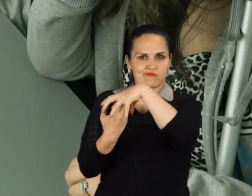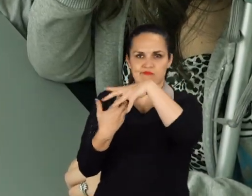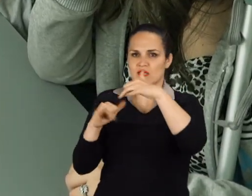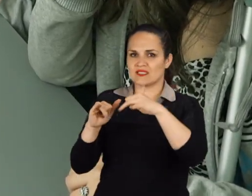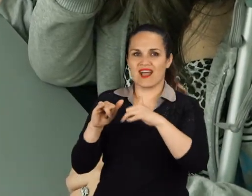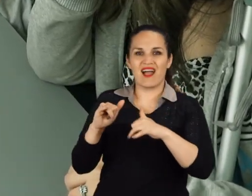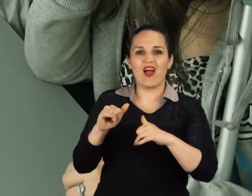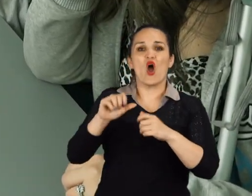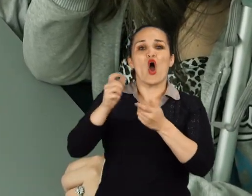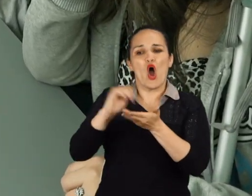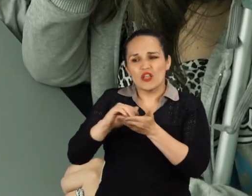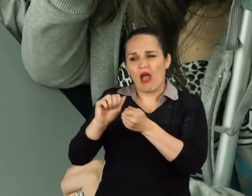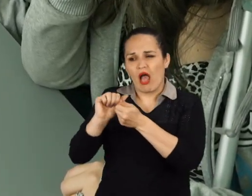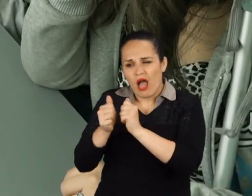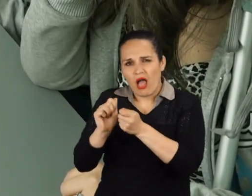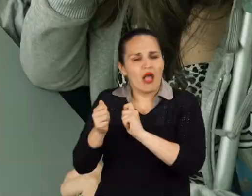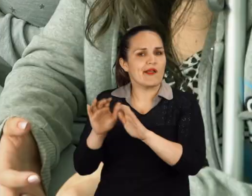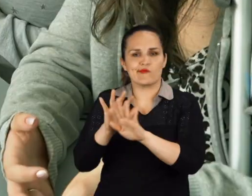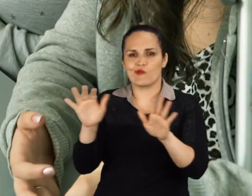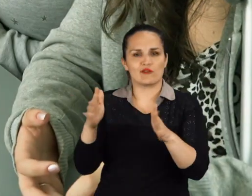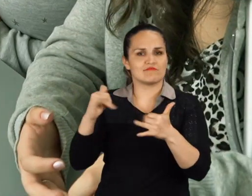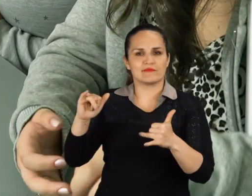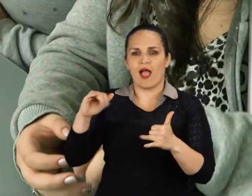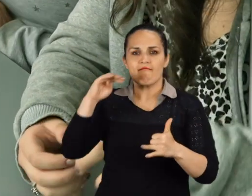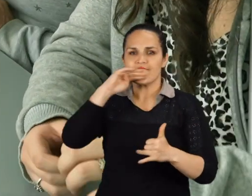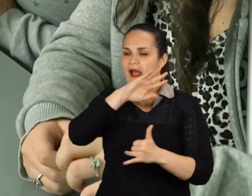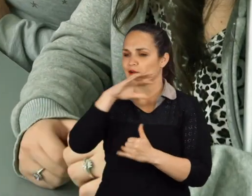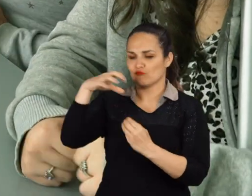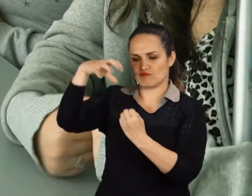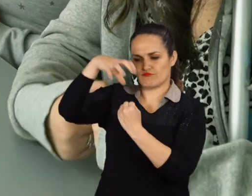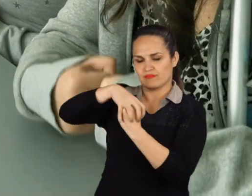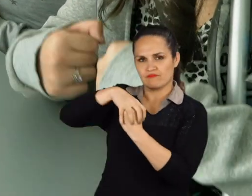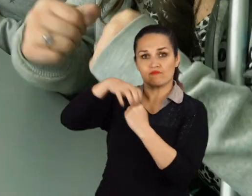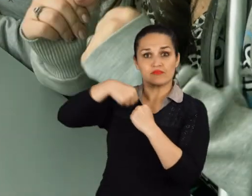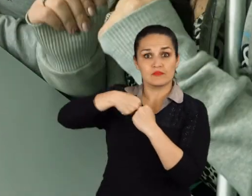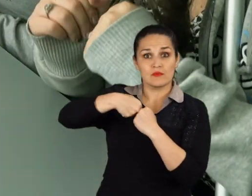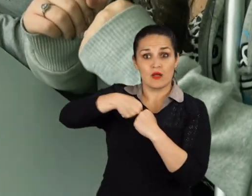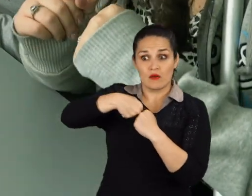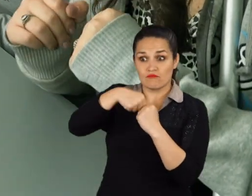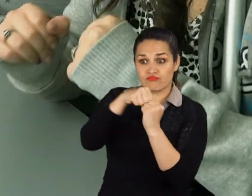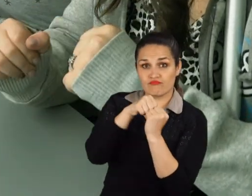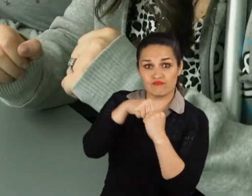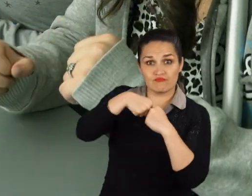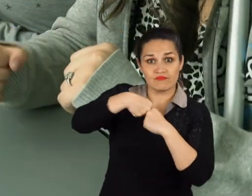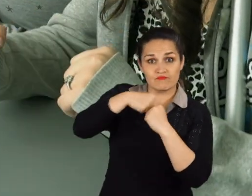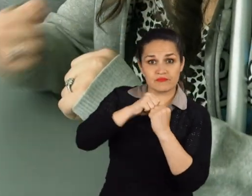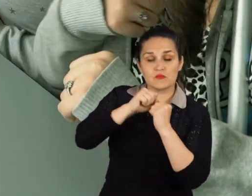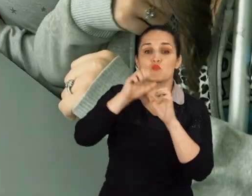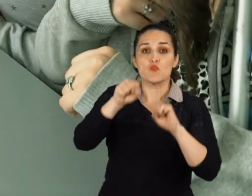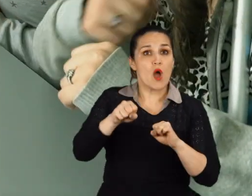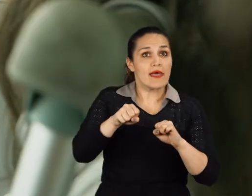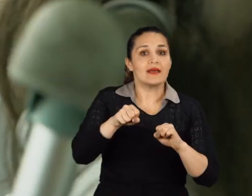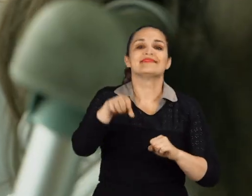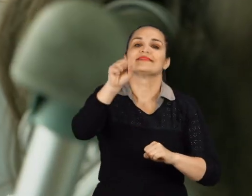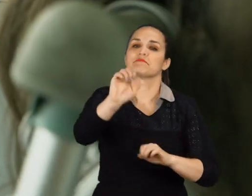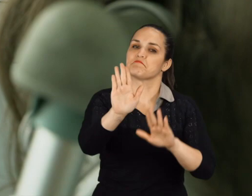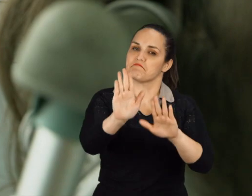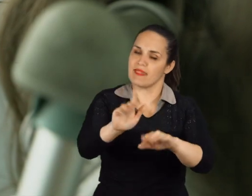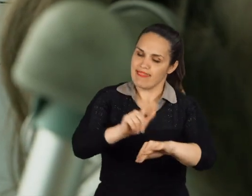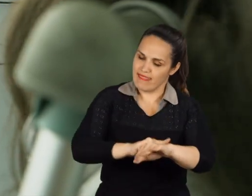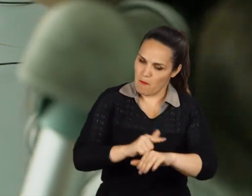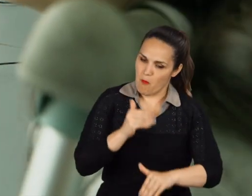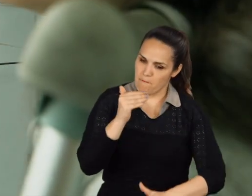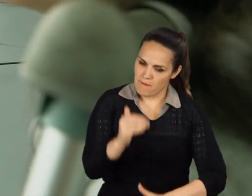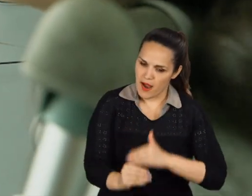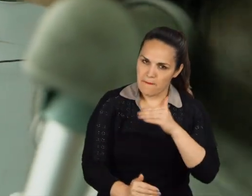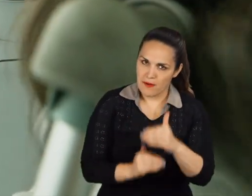preservarlo ni integrarlo a ningún otro implante. Sí, sí. Quedó una pregunta, doctor. ¿Yo voy a poder doblar bien? Sí. O sea. Pero con el tiempo. Pues uno